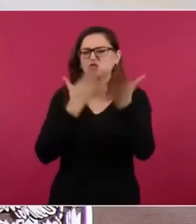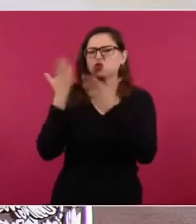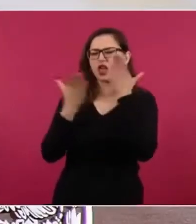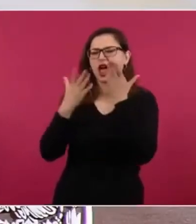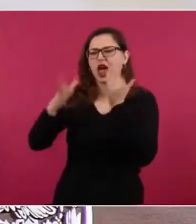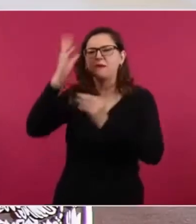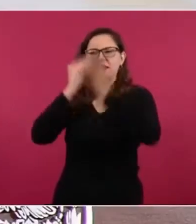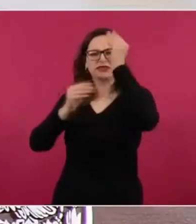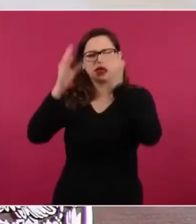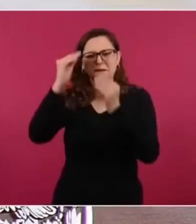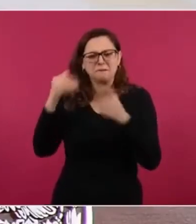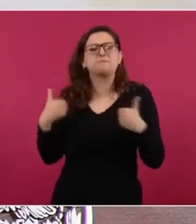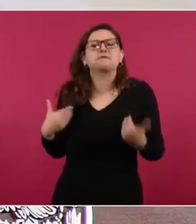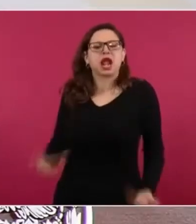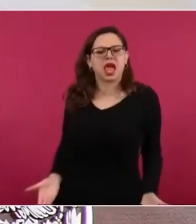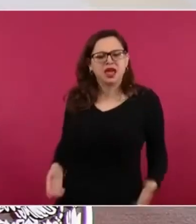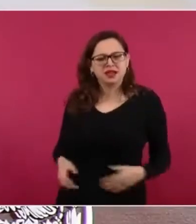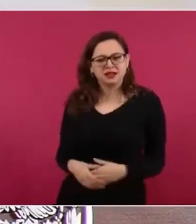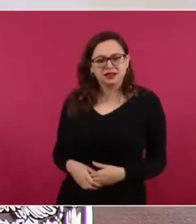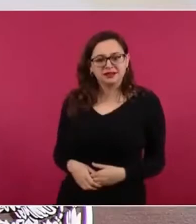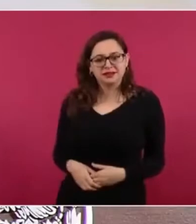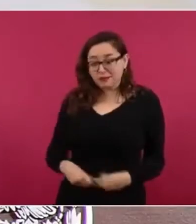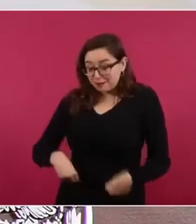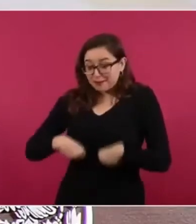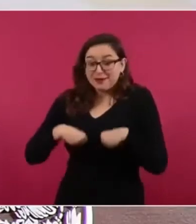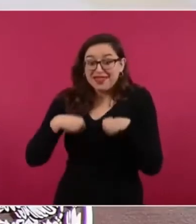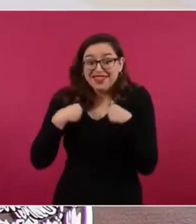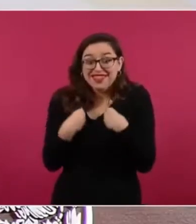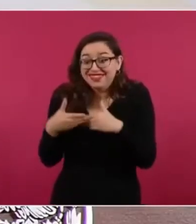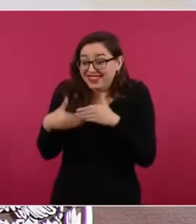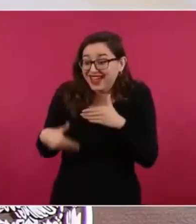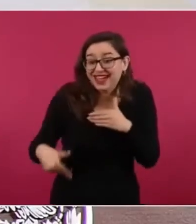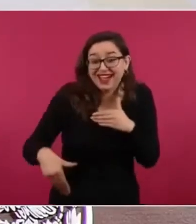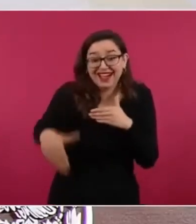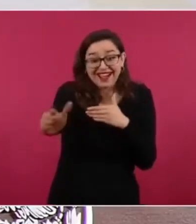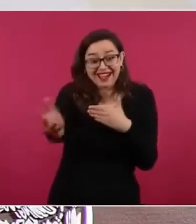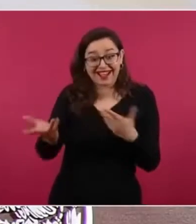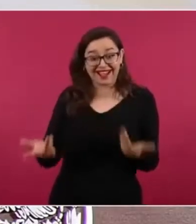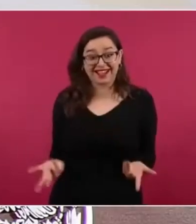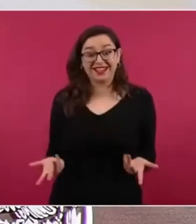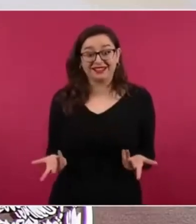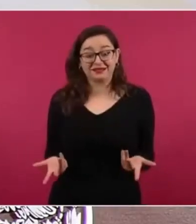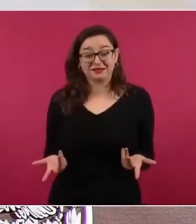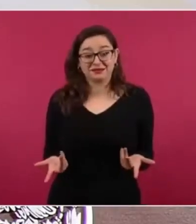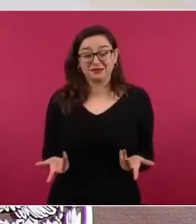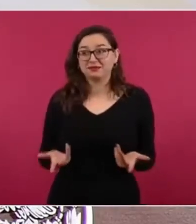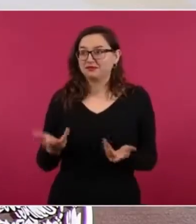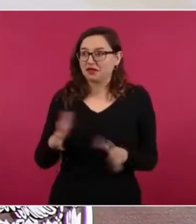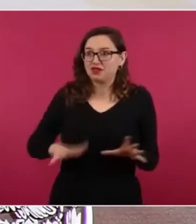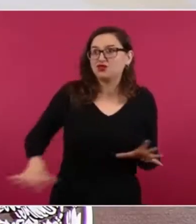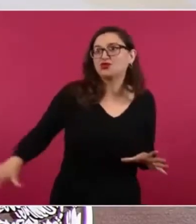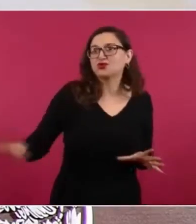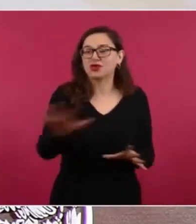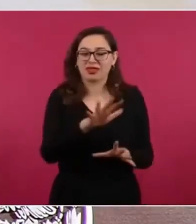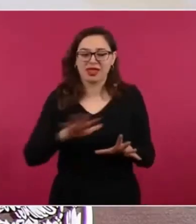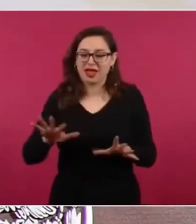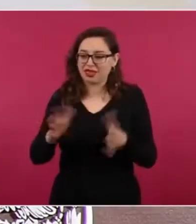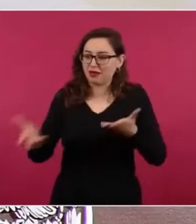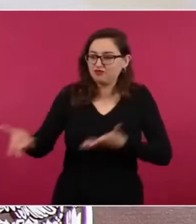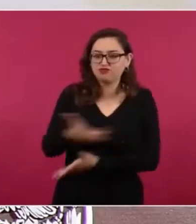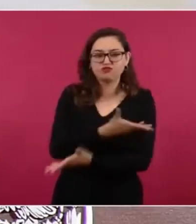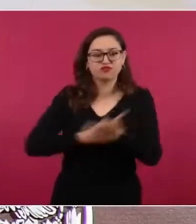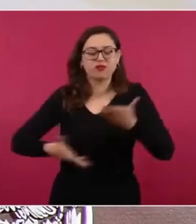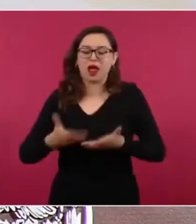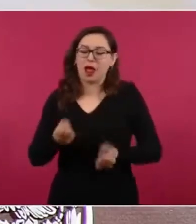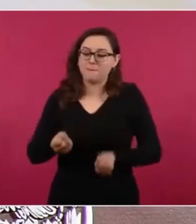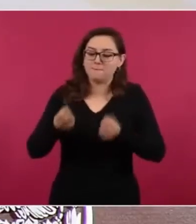aprendiendo? Para vivir, para poder ser, para aportar a la sociedad. Y en el caso de